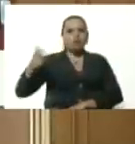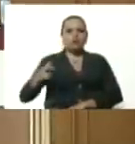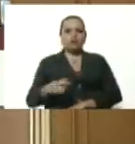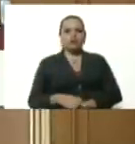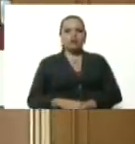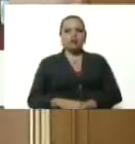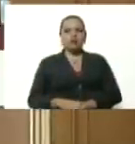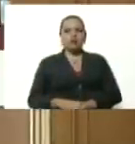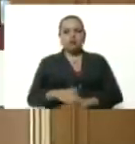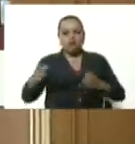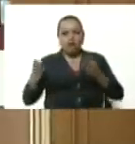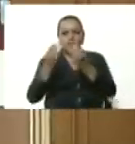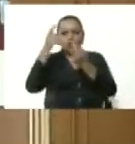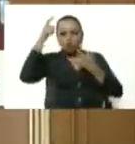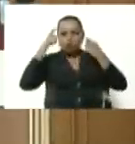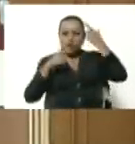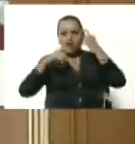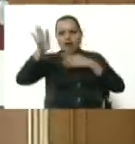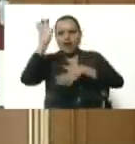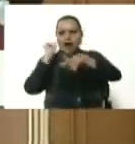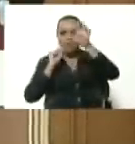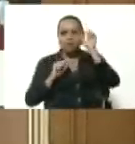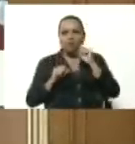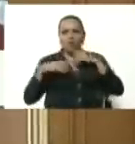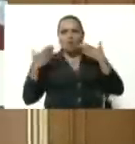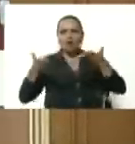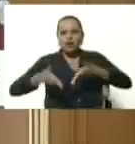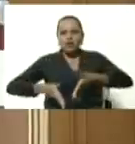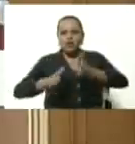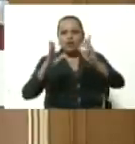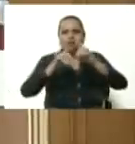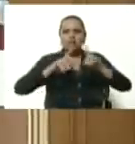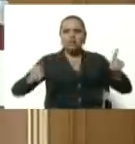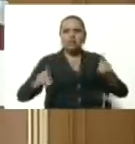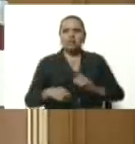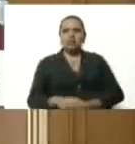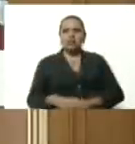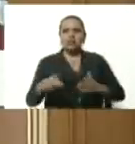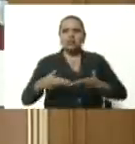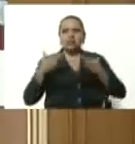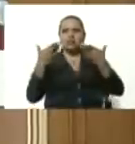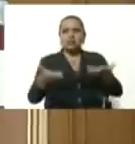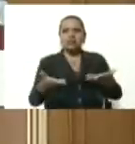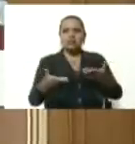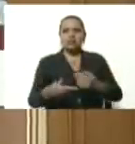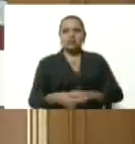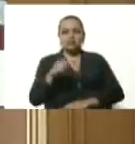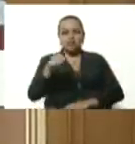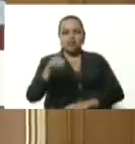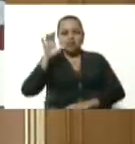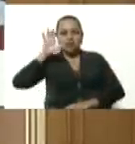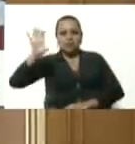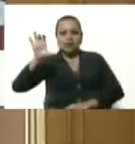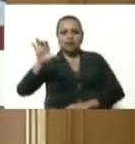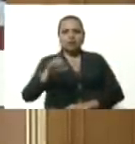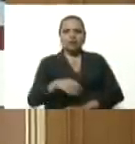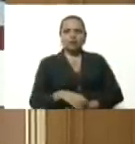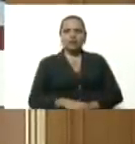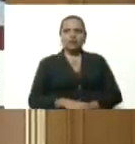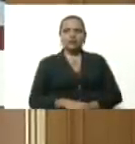que con Hugo Chávez comprendió cuál es la ruta democrática que le vamos a dar a esta patria,